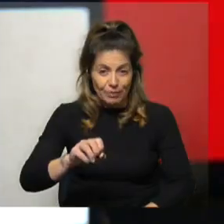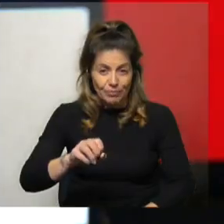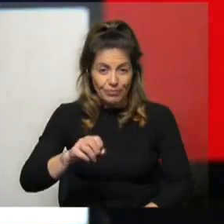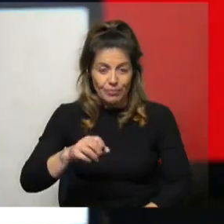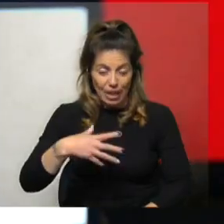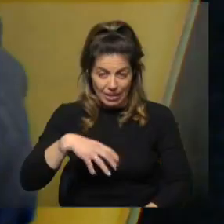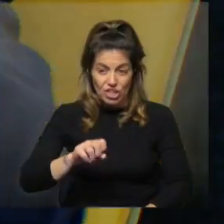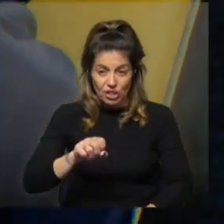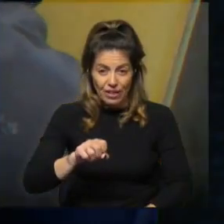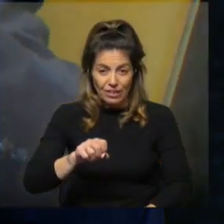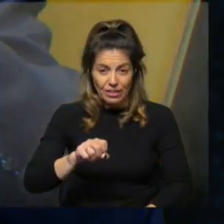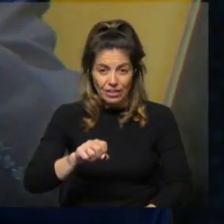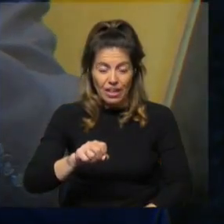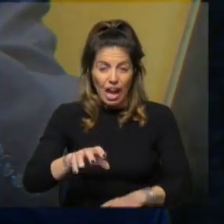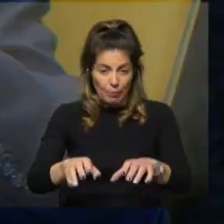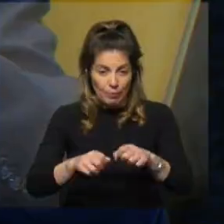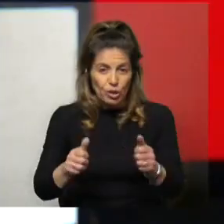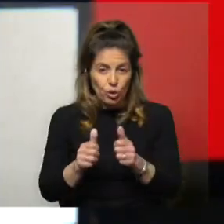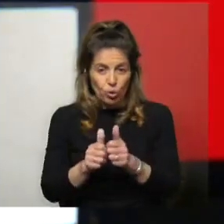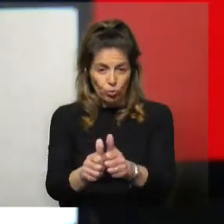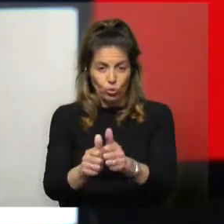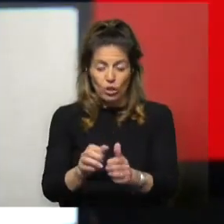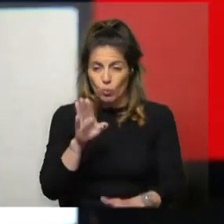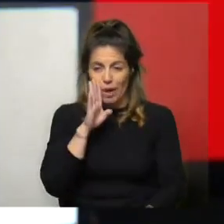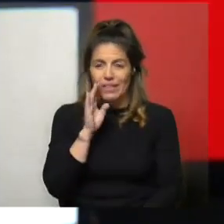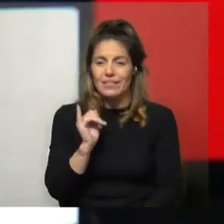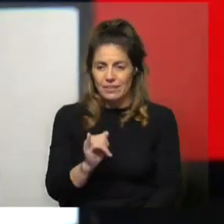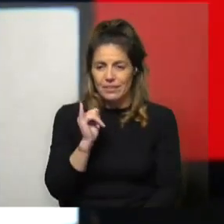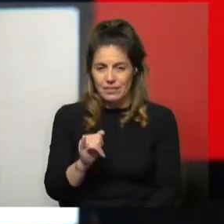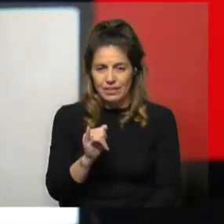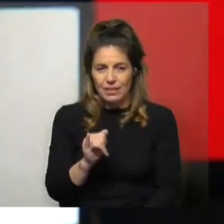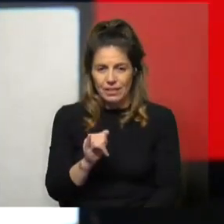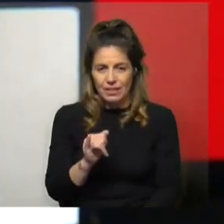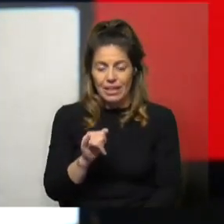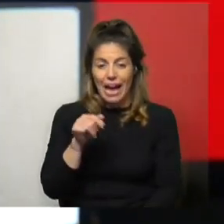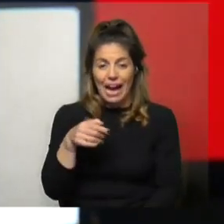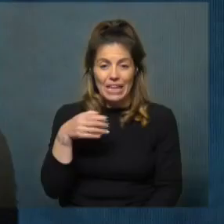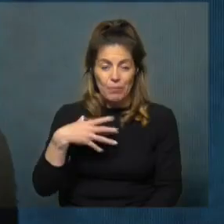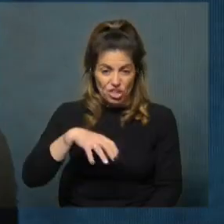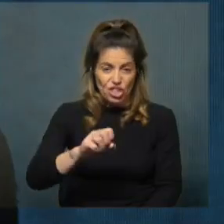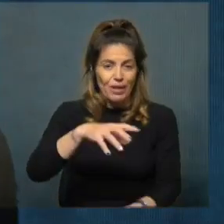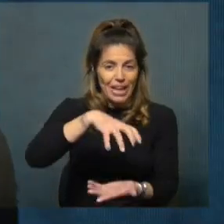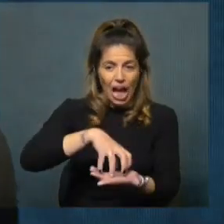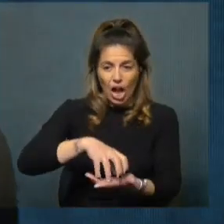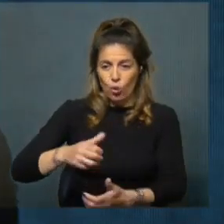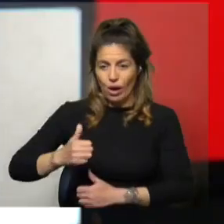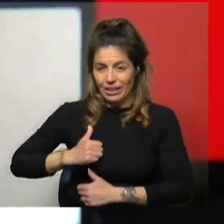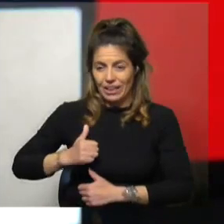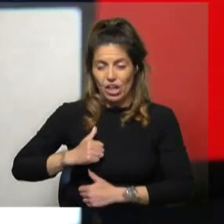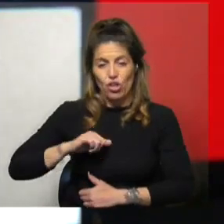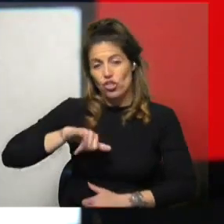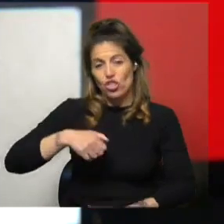cuartel te llevan a vivir con madre Sí sí ahí ahí aparecemos en el cuartel yo ya ya te digo ya